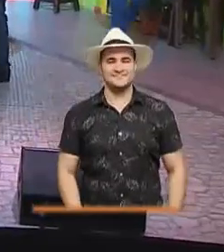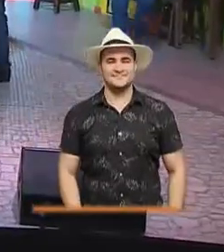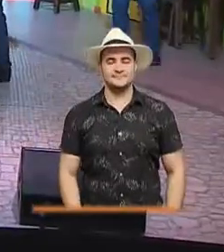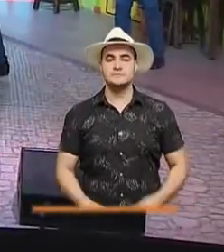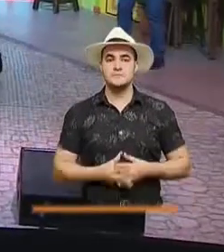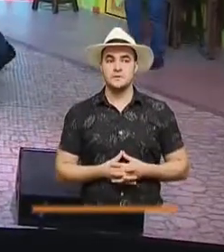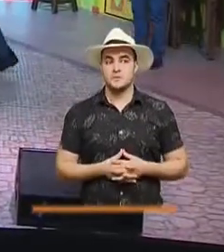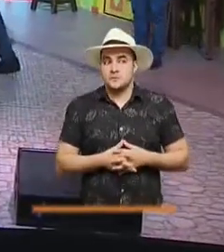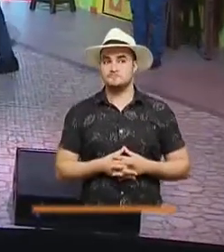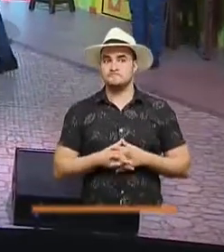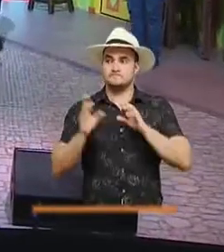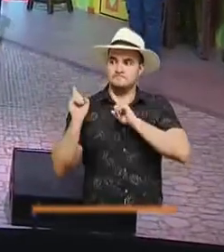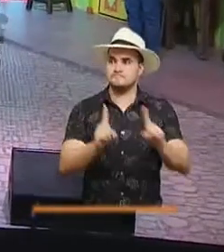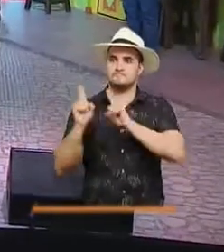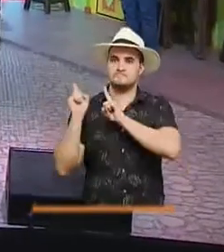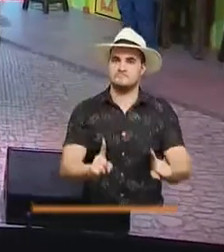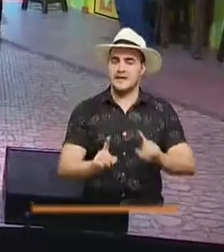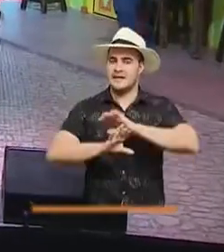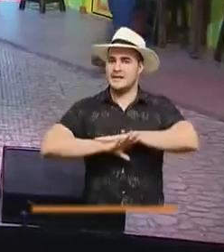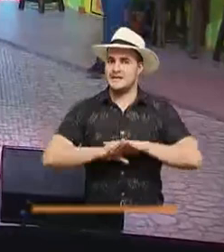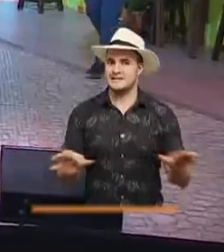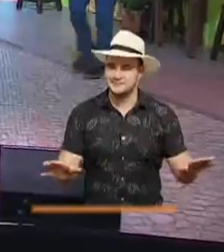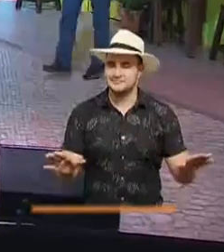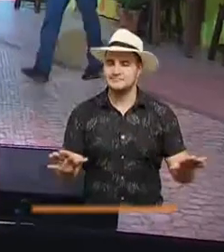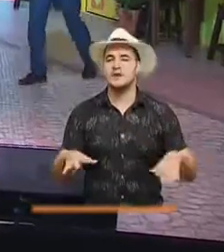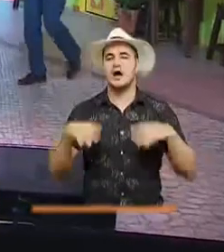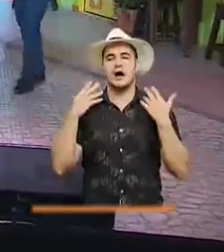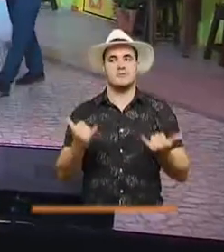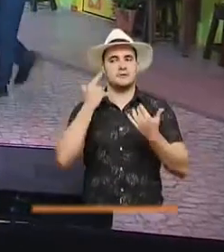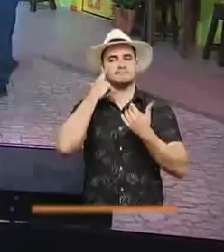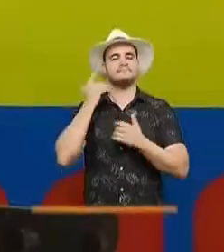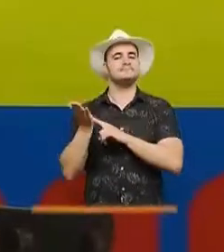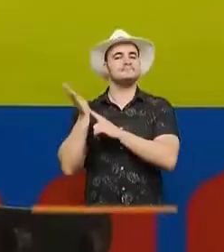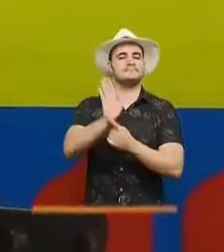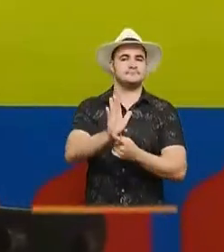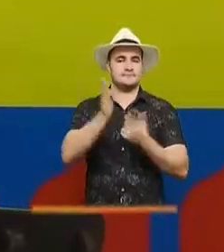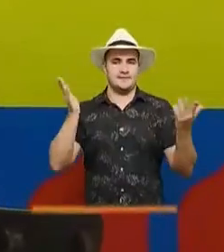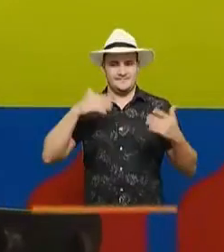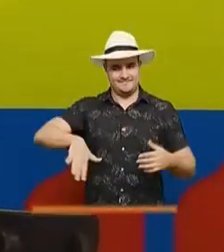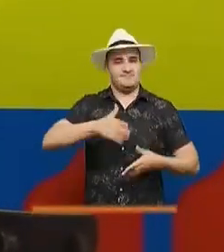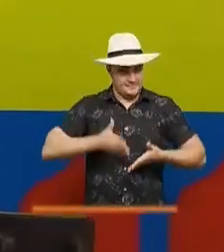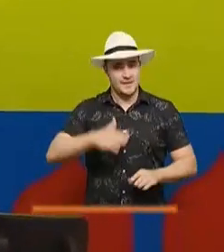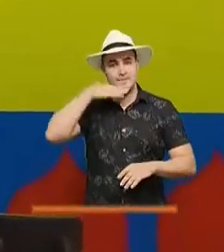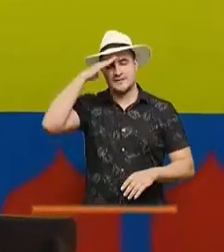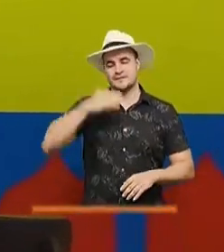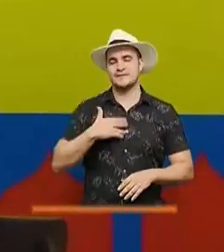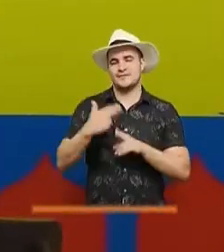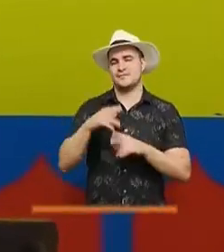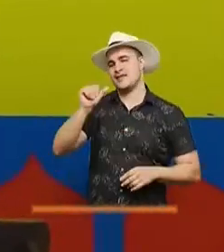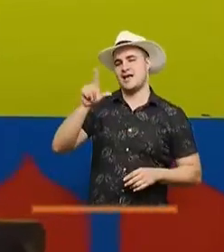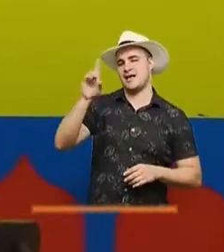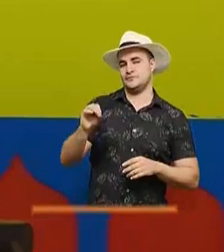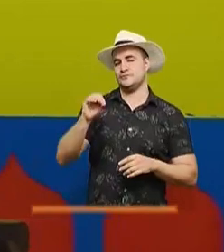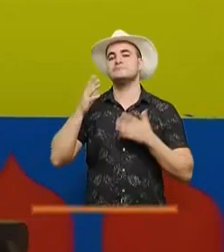Y pues termina esta ronda. Y es el momento entonces de que venga aquí, de la ciudad de Medellín, Aldo, de